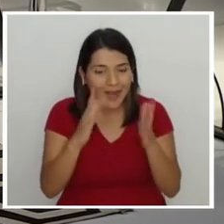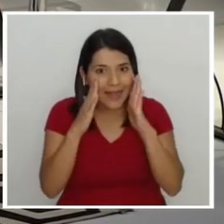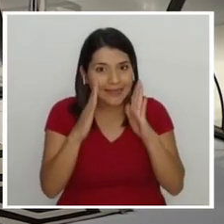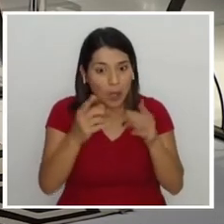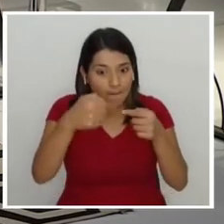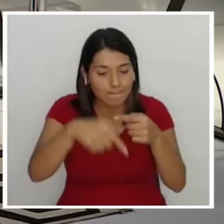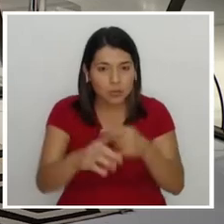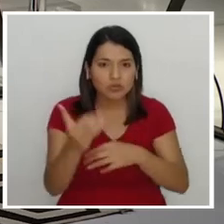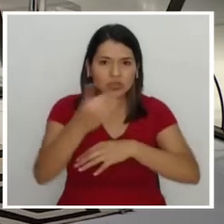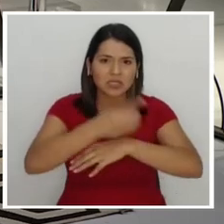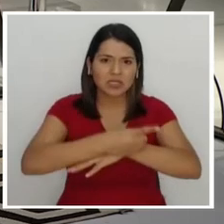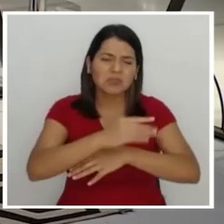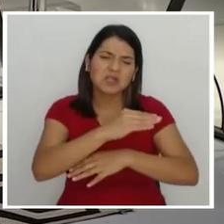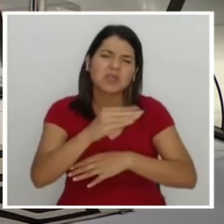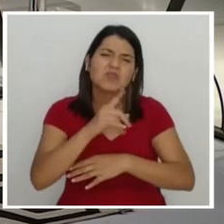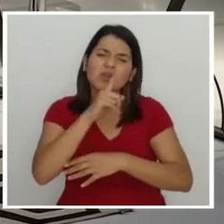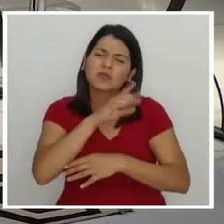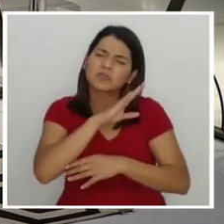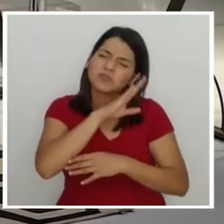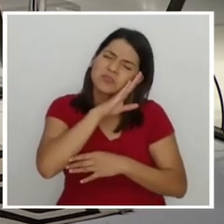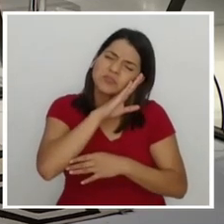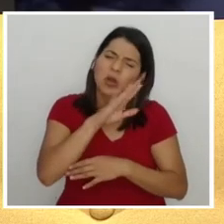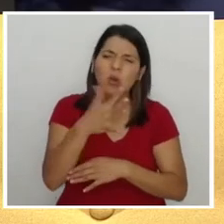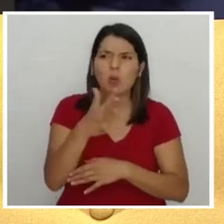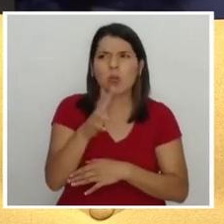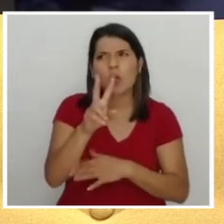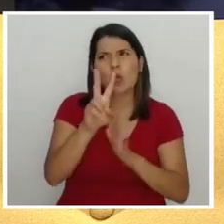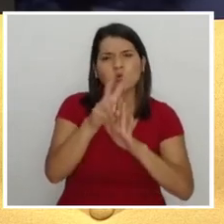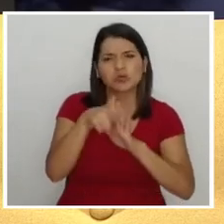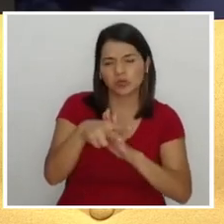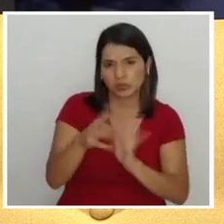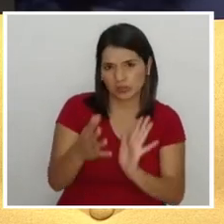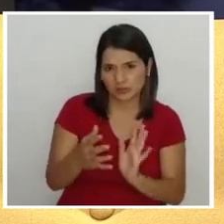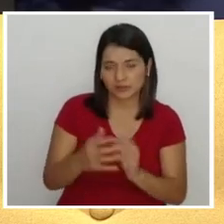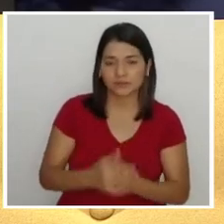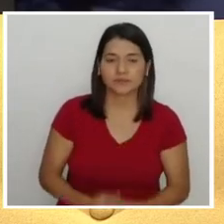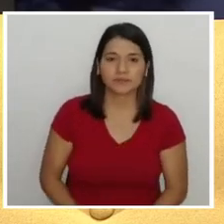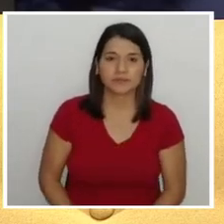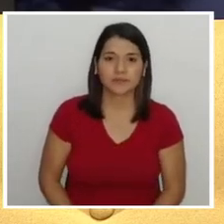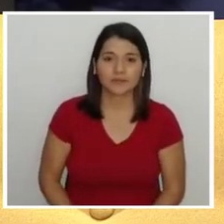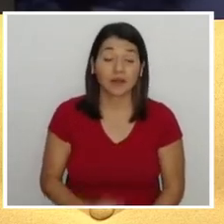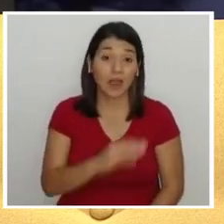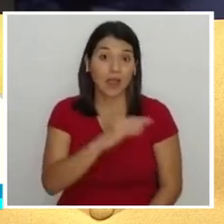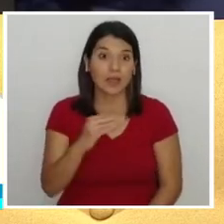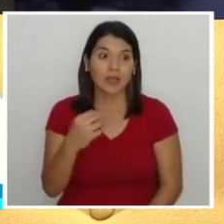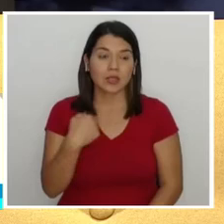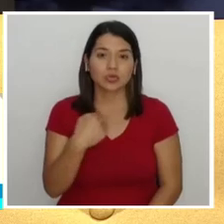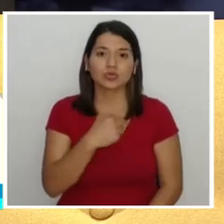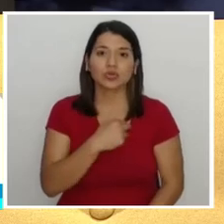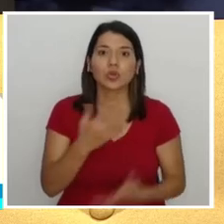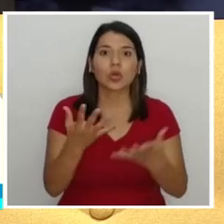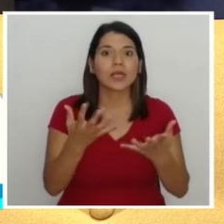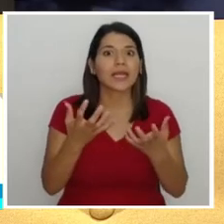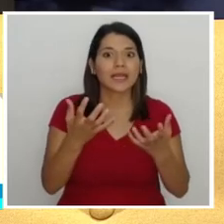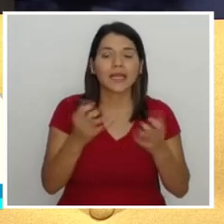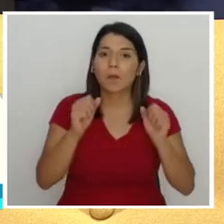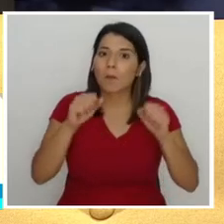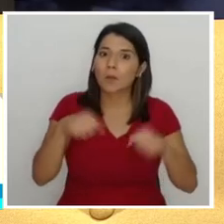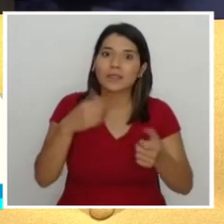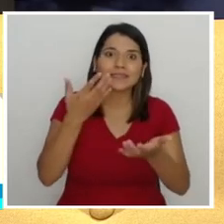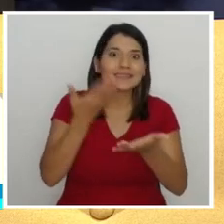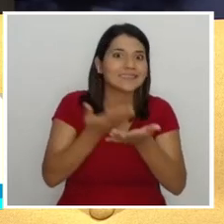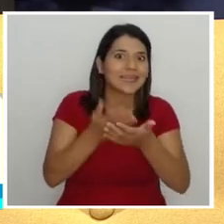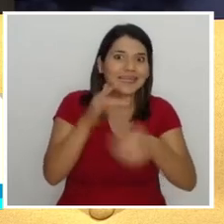que dormimos, fueron como 2 horas. Y queríamos estar nuevamente en la escena